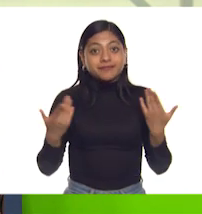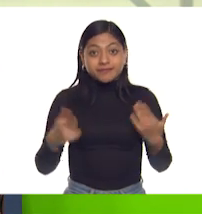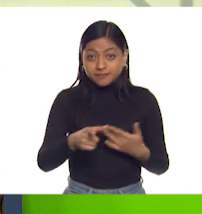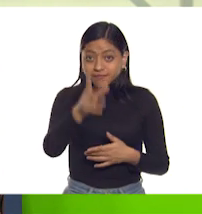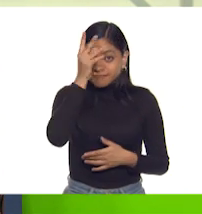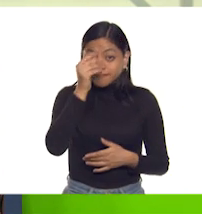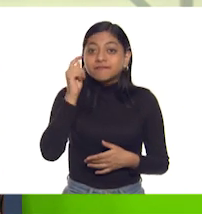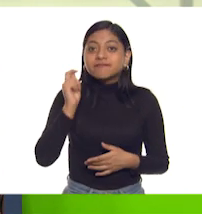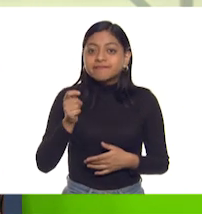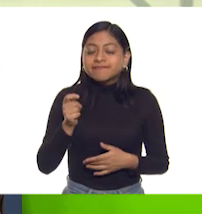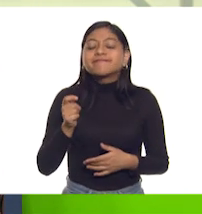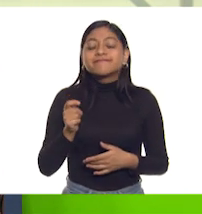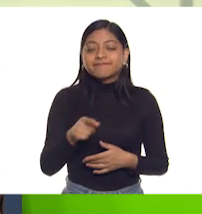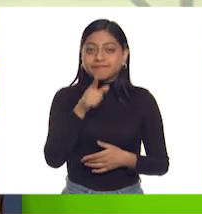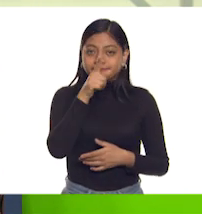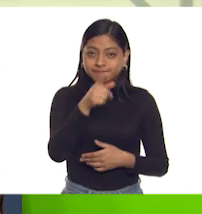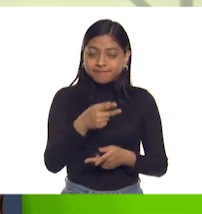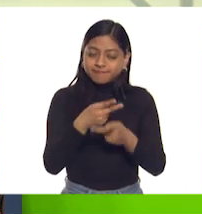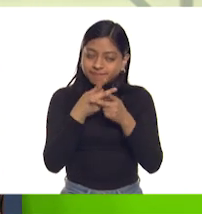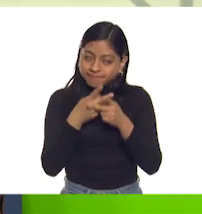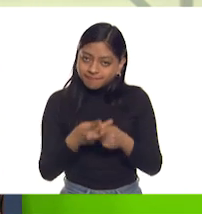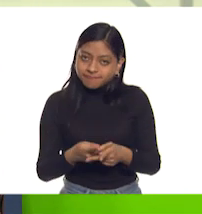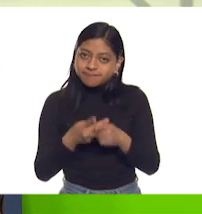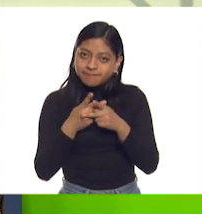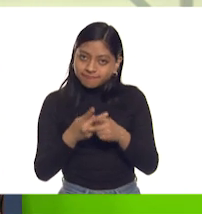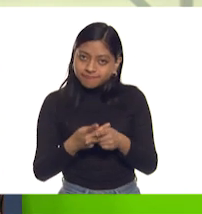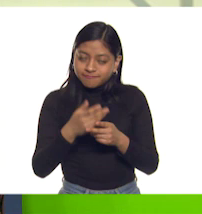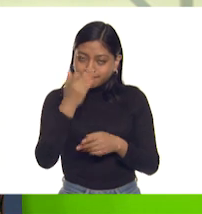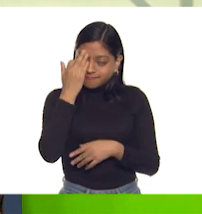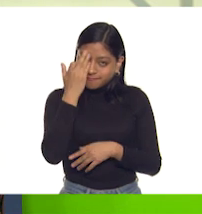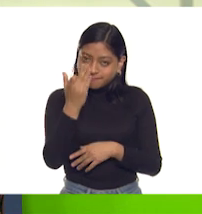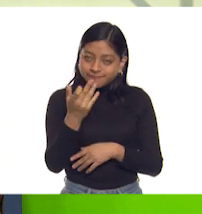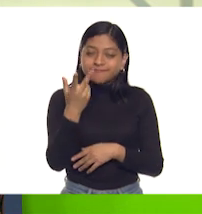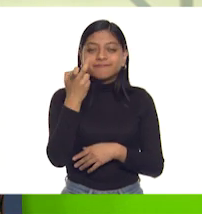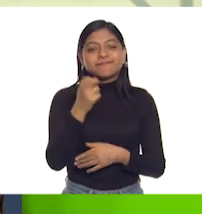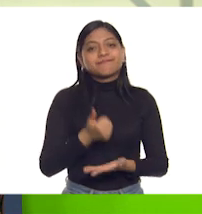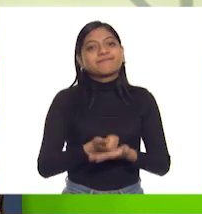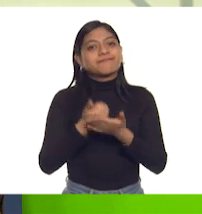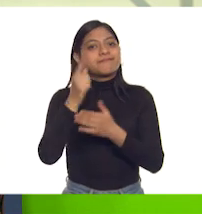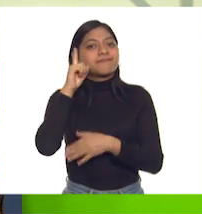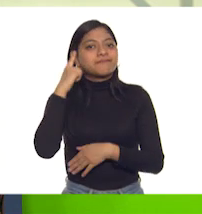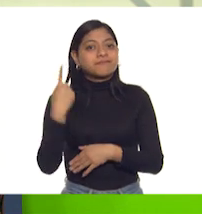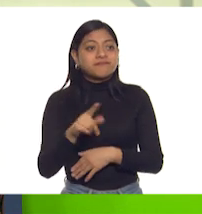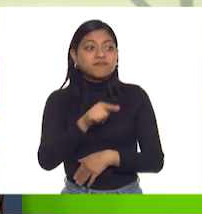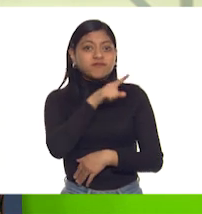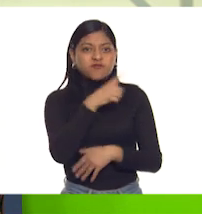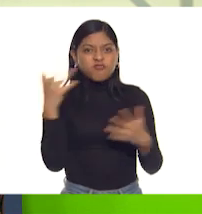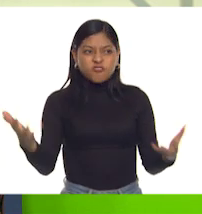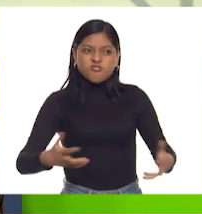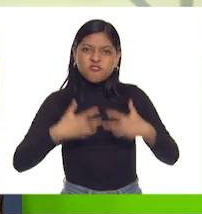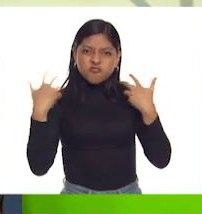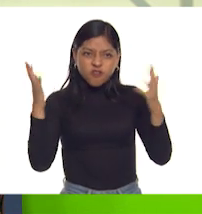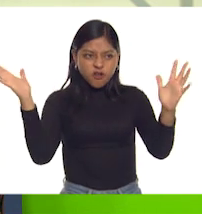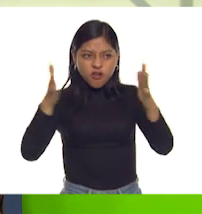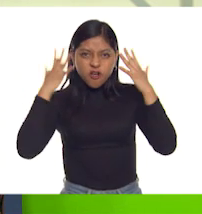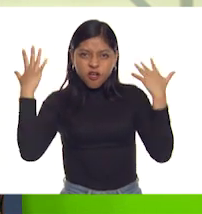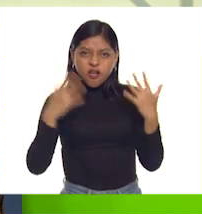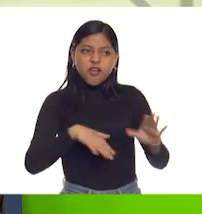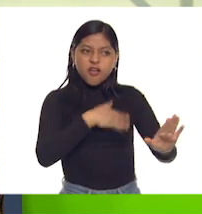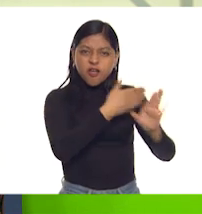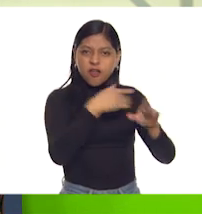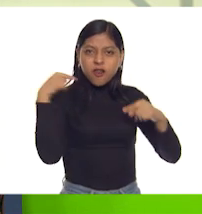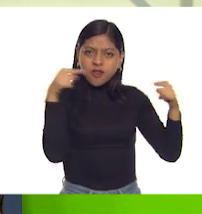Moraleja, la paciencia y el tiempo hacen más que la fuerza y la violencia. Fin.